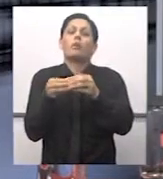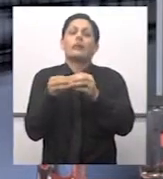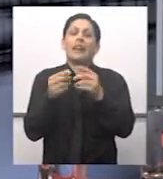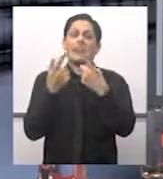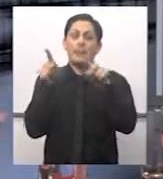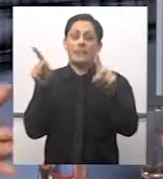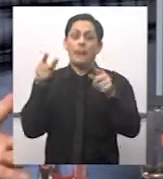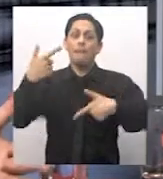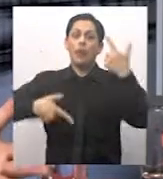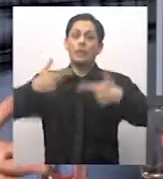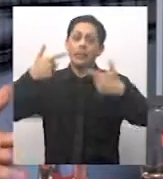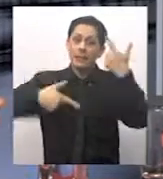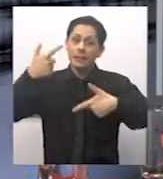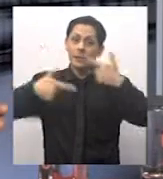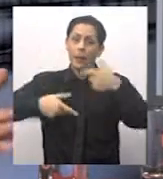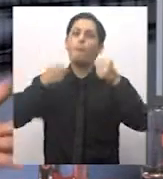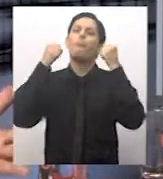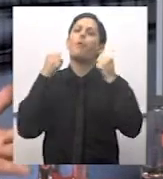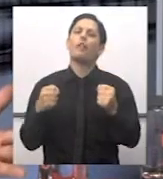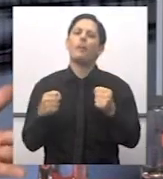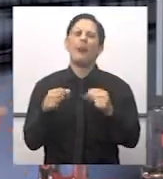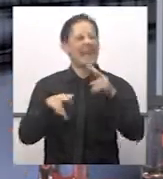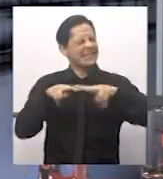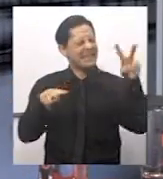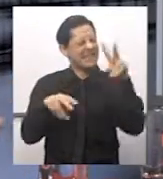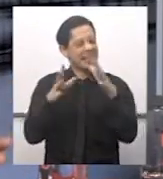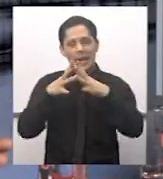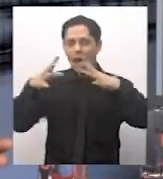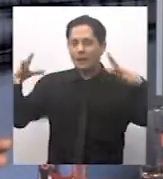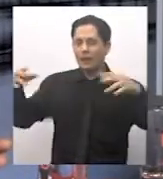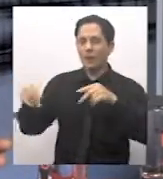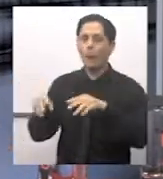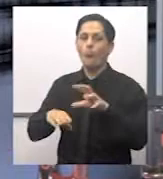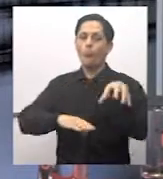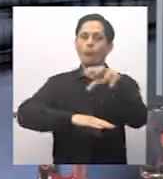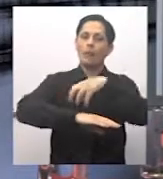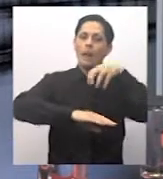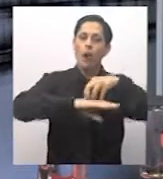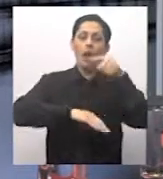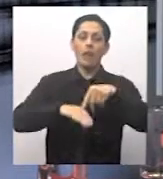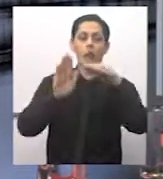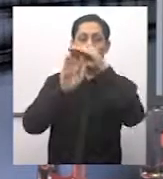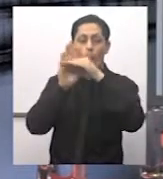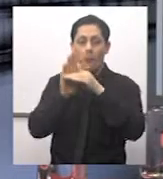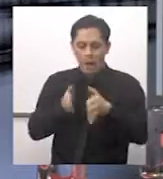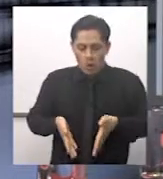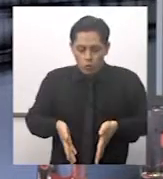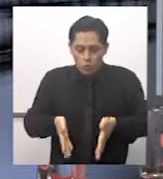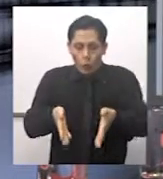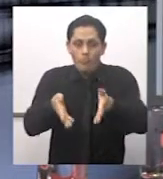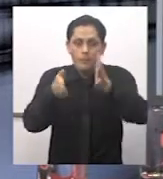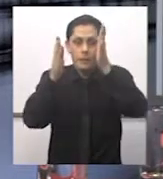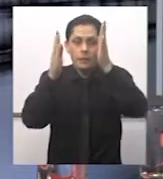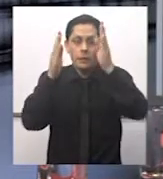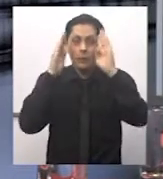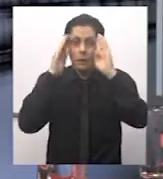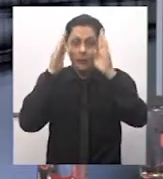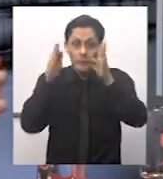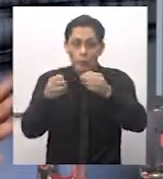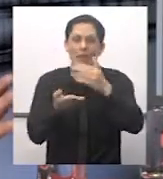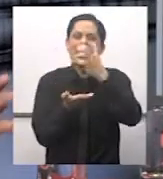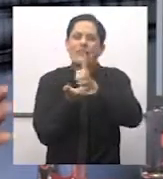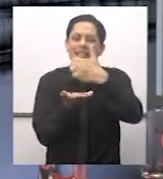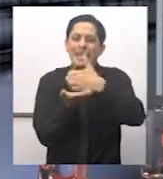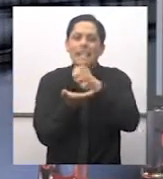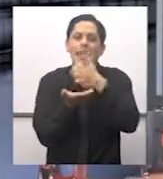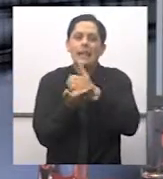región. Hoy día tenemos un plan de ruta, tenemos un camino fijado, tenemos una estrategia. Necesitamos de todos y cada uno para poder construirla.